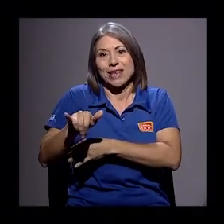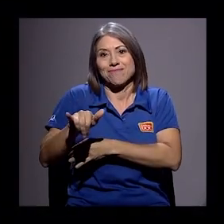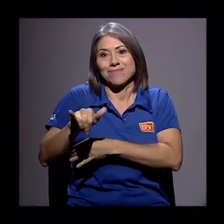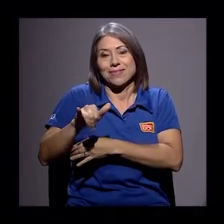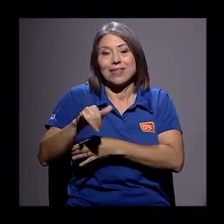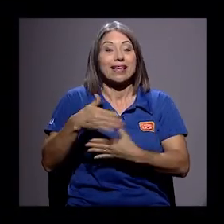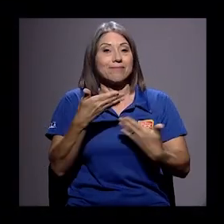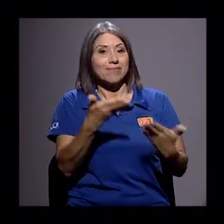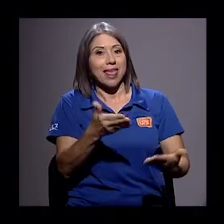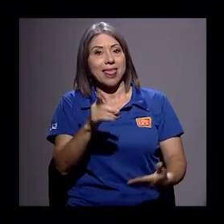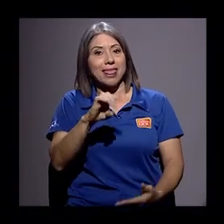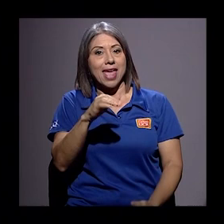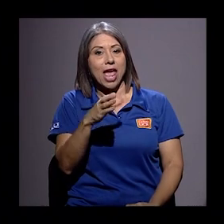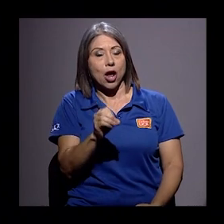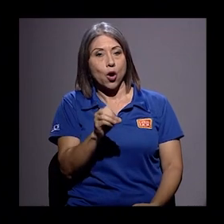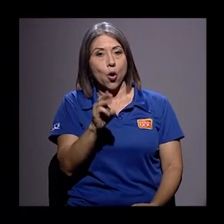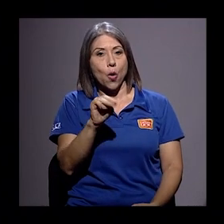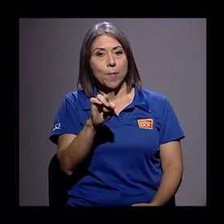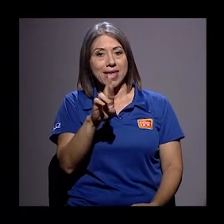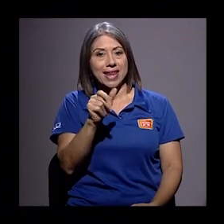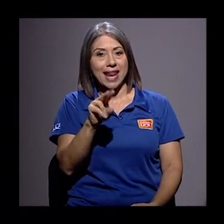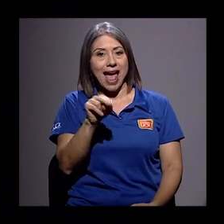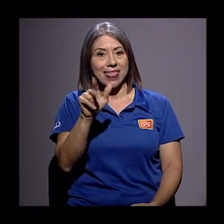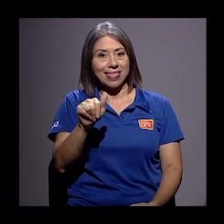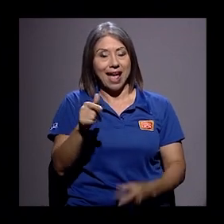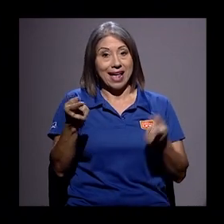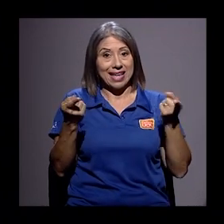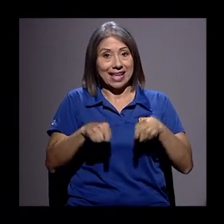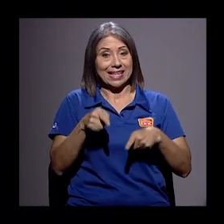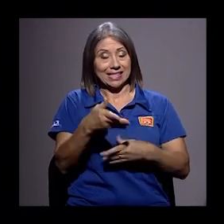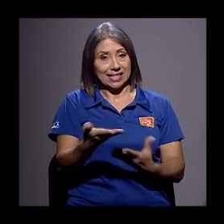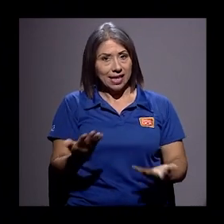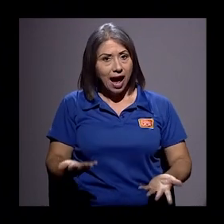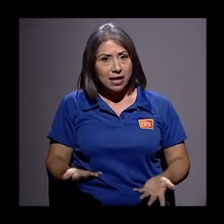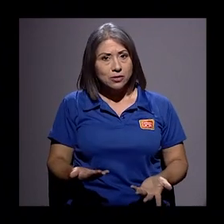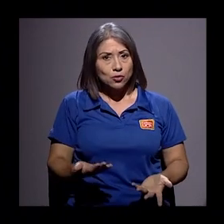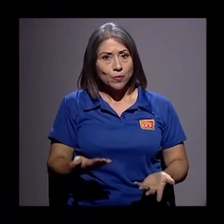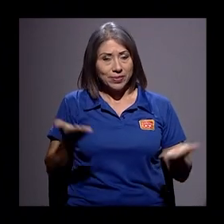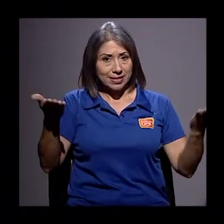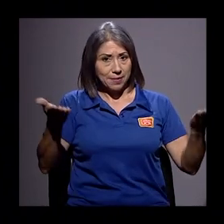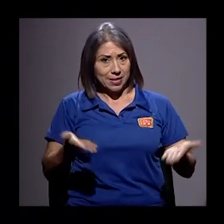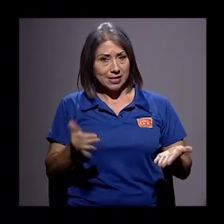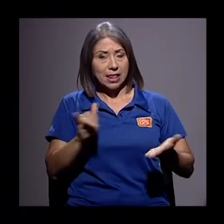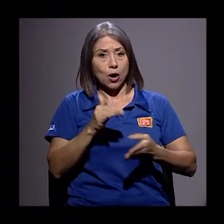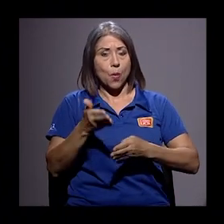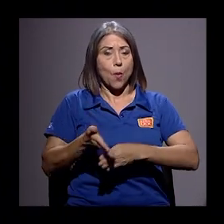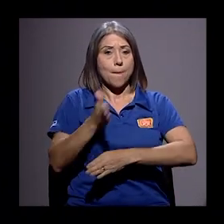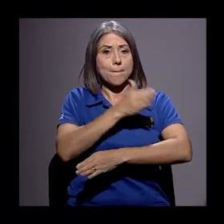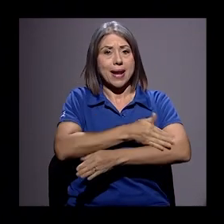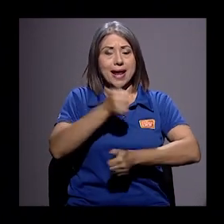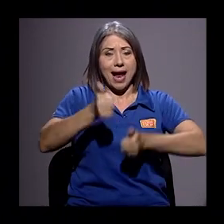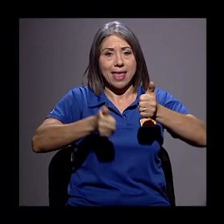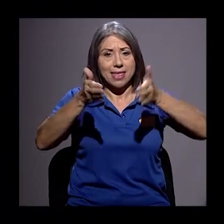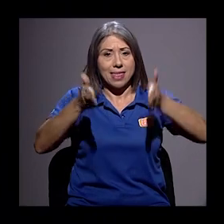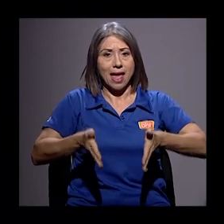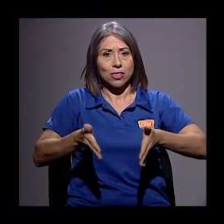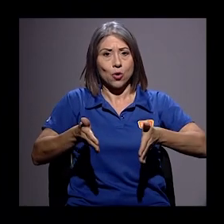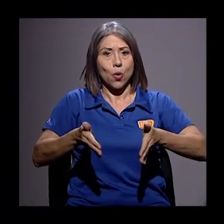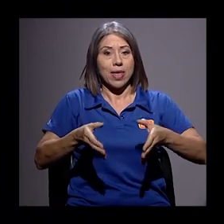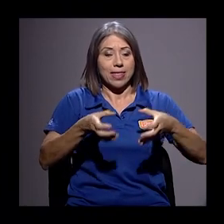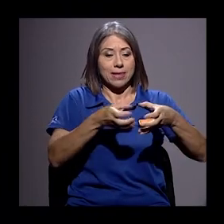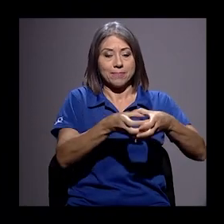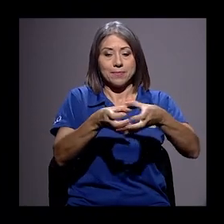tenemos a diego miranda quien en este caso se presenta como precandidato de